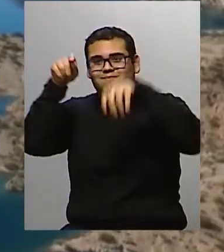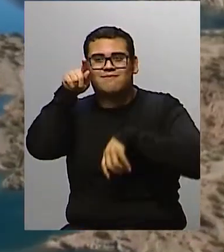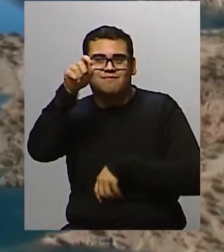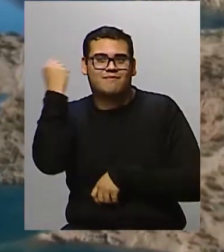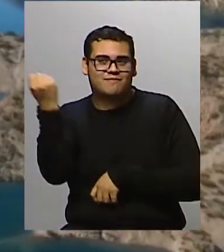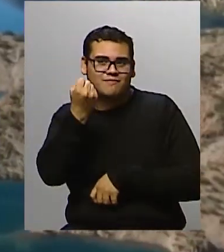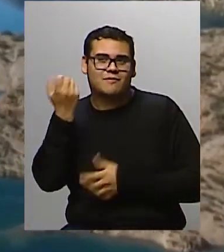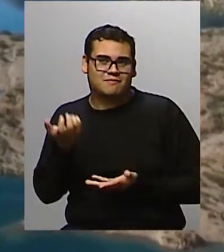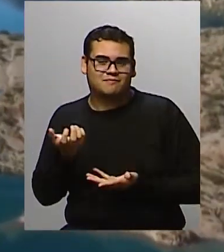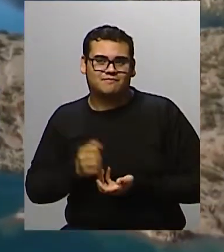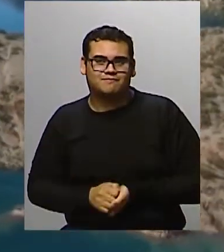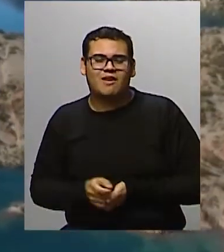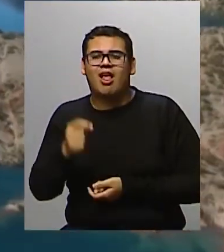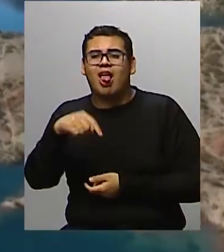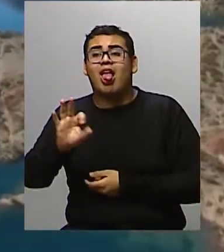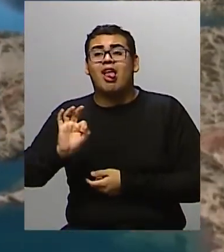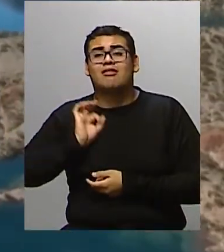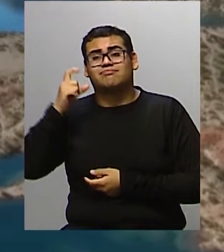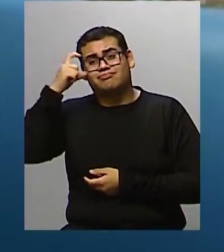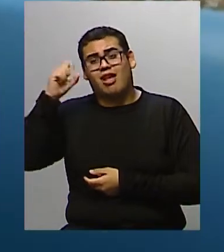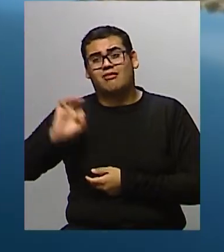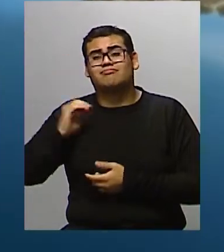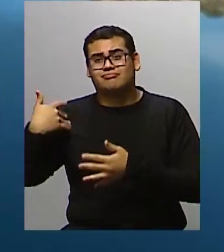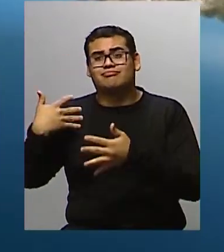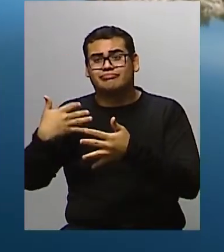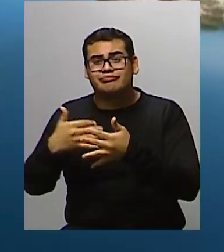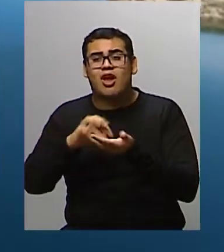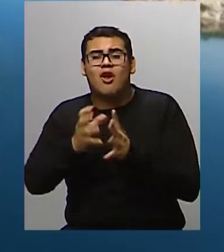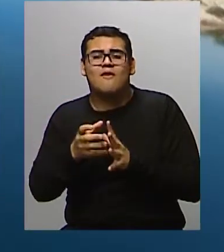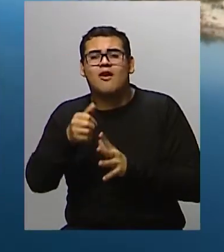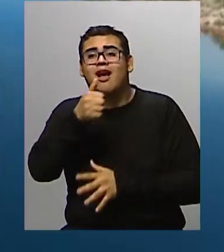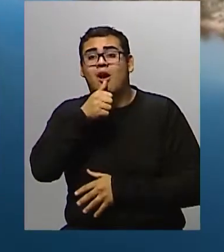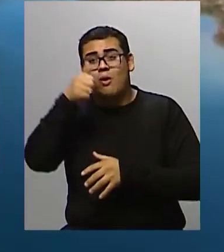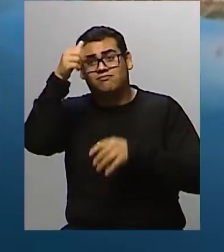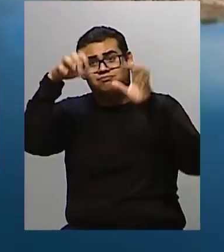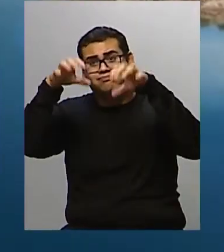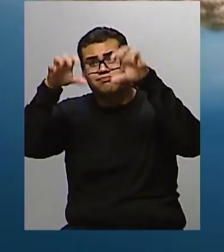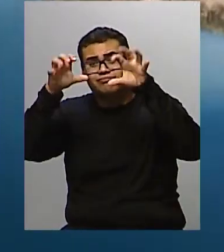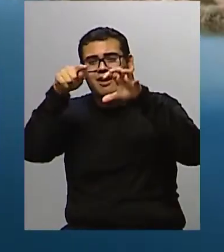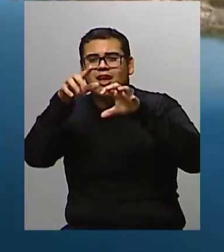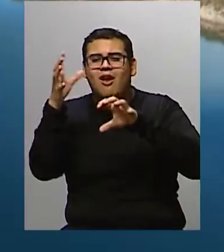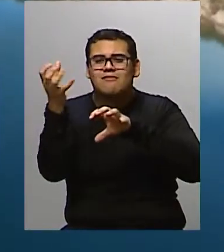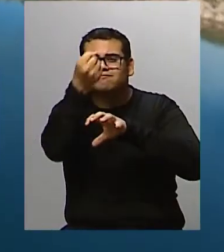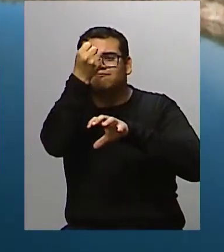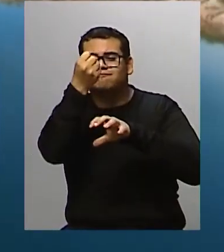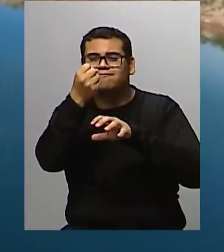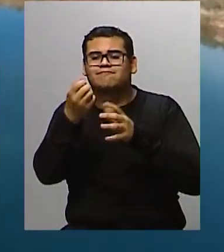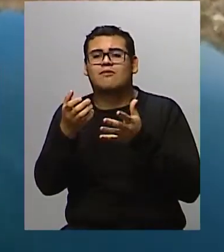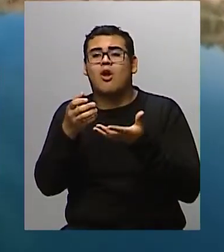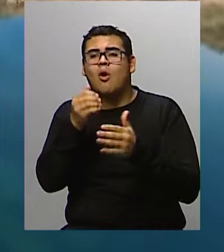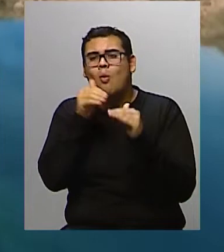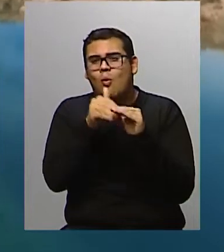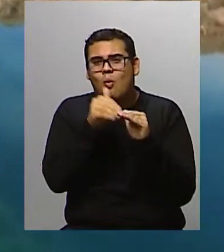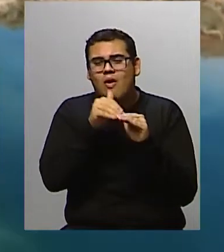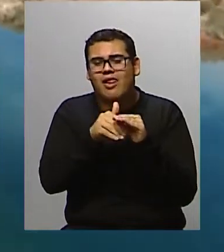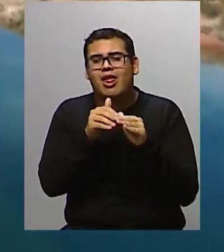10 años es aprender a usar el agua de lluvia, capturarla de alguna forma, para que poder tenerla en estos basamentos,